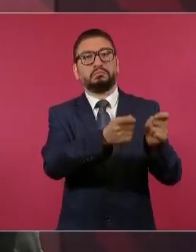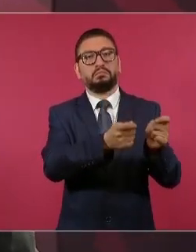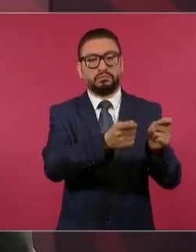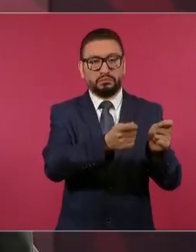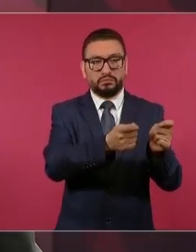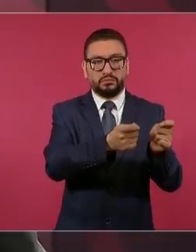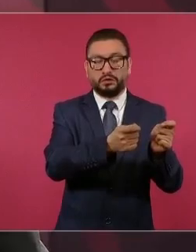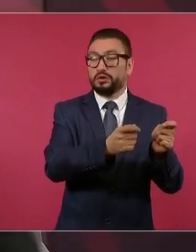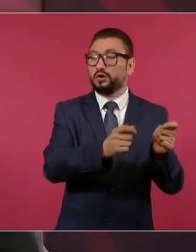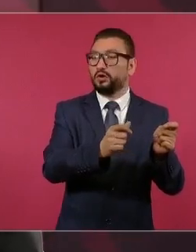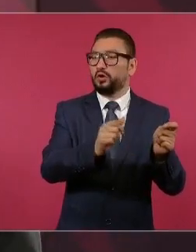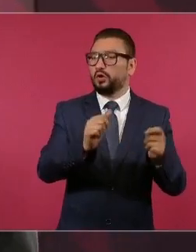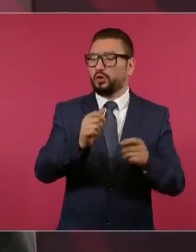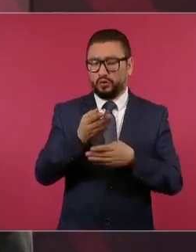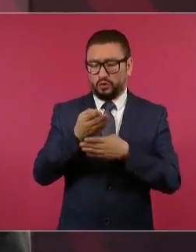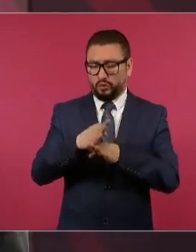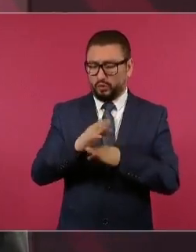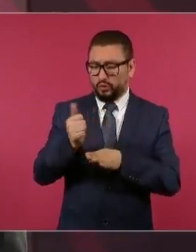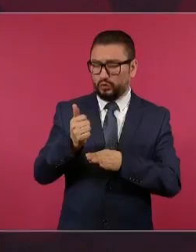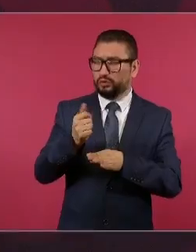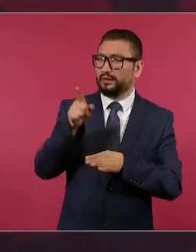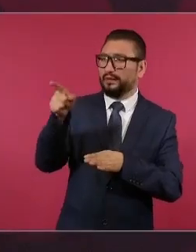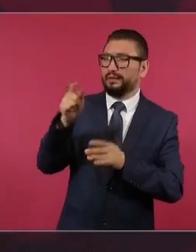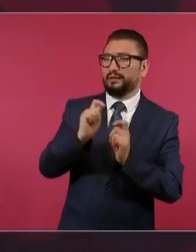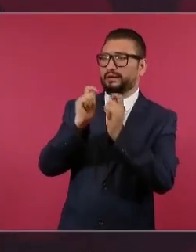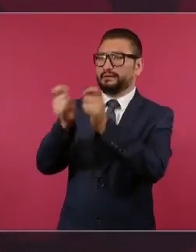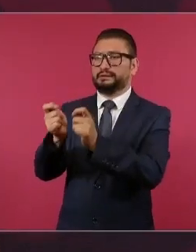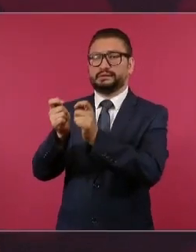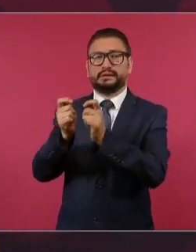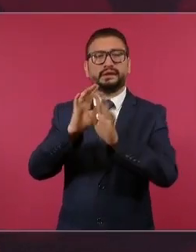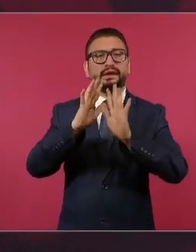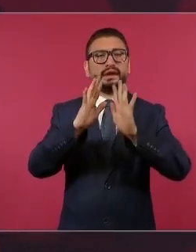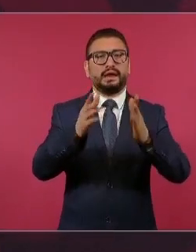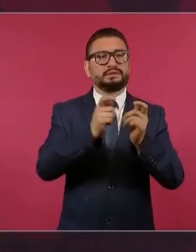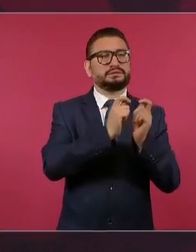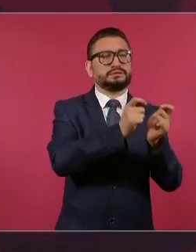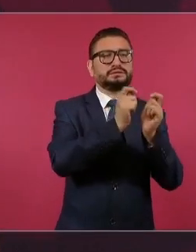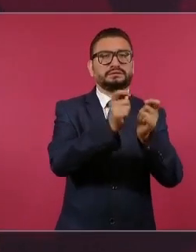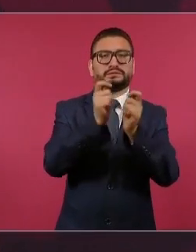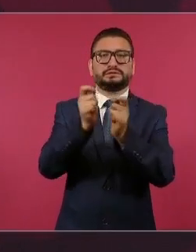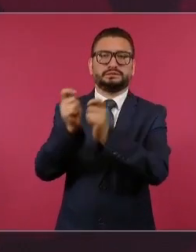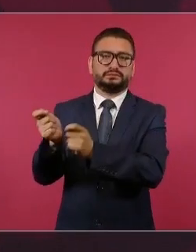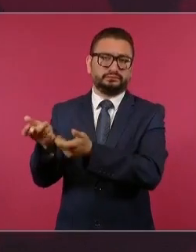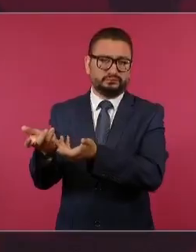y luego a quién otro, y así fueron repartiendo.